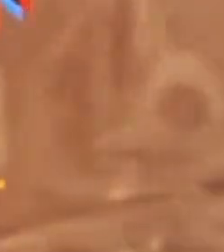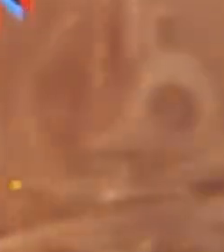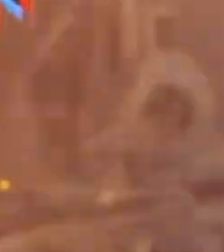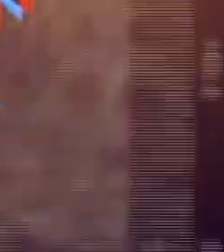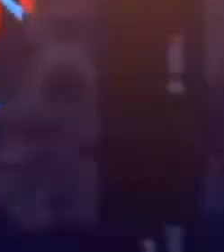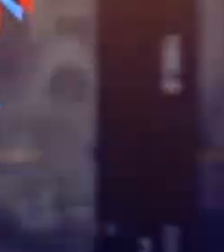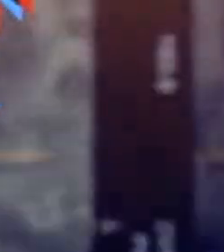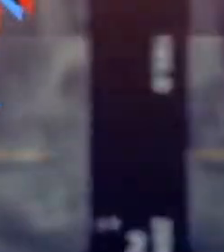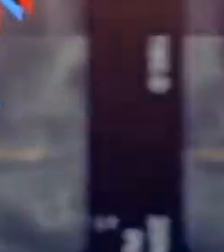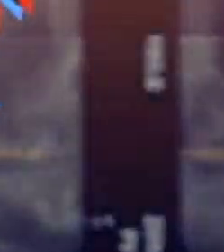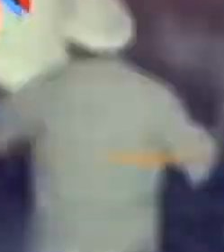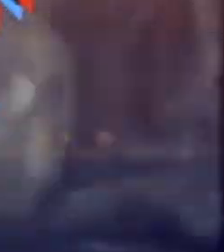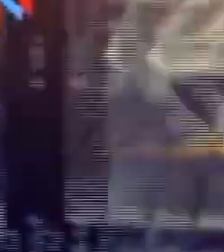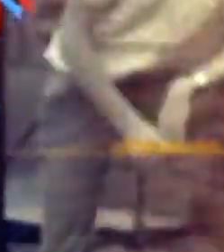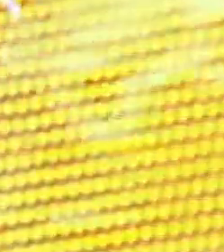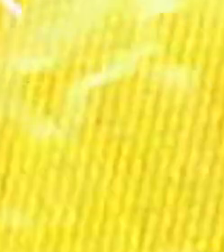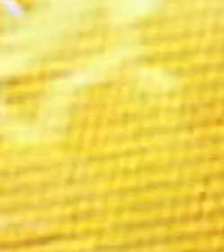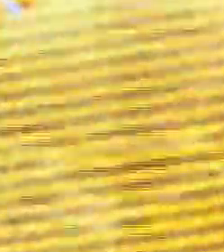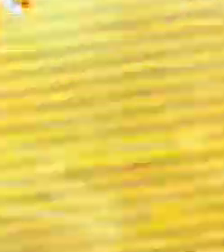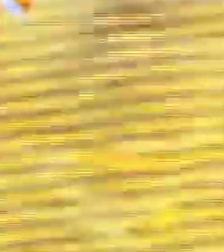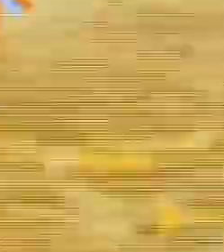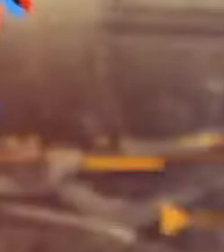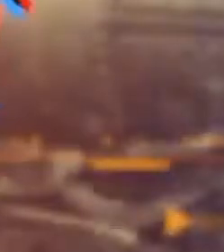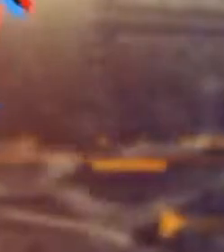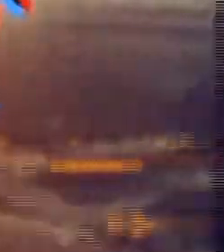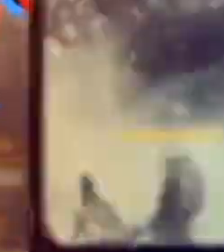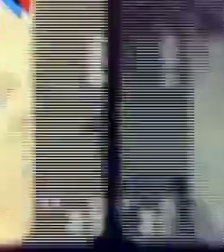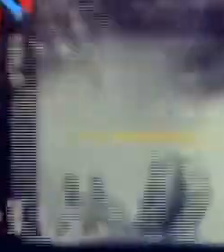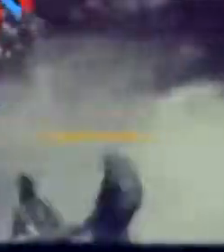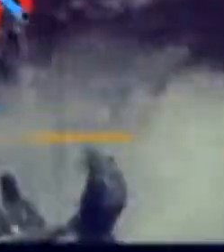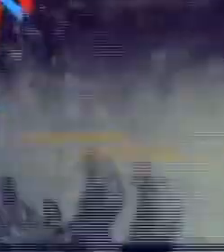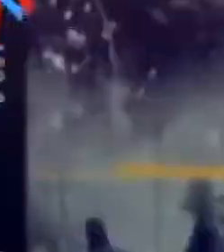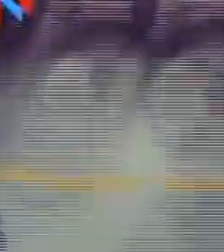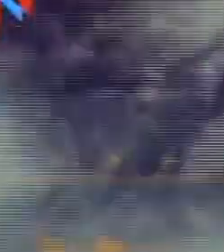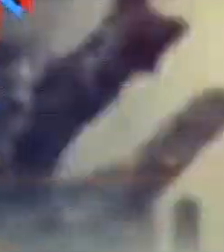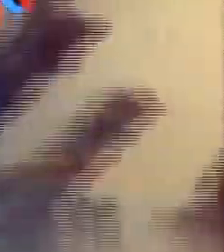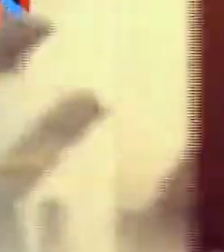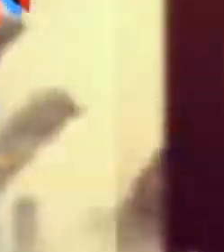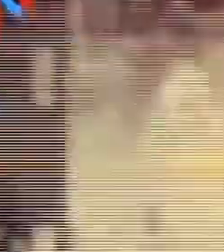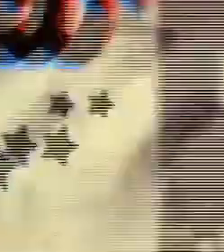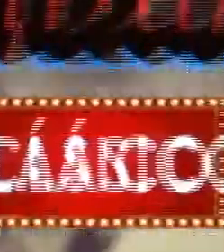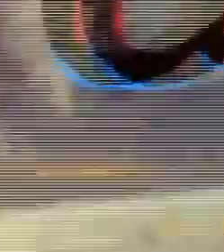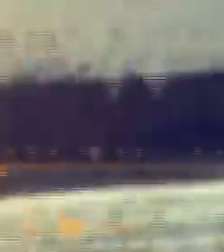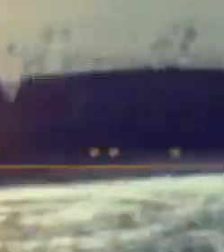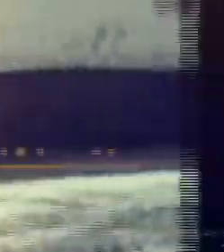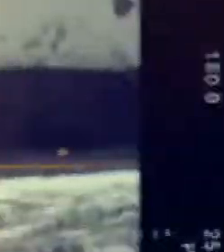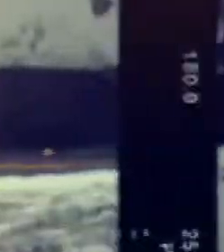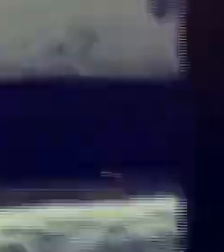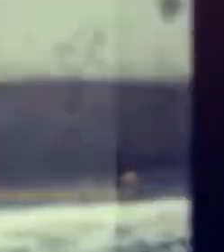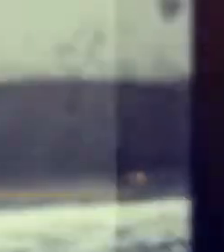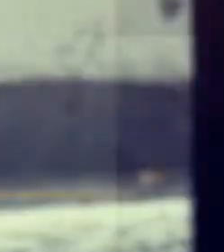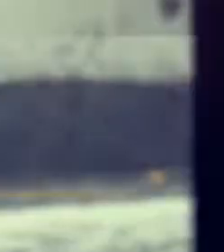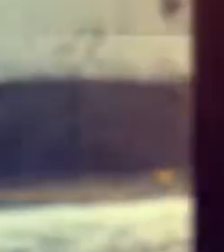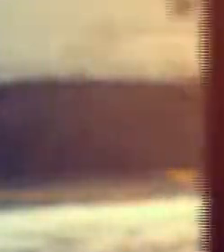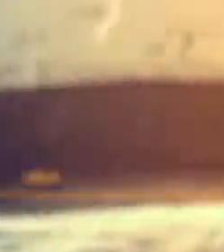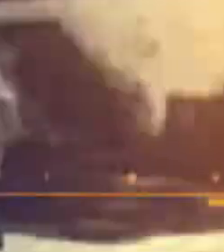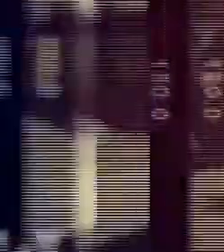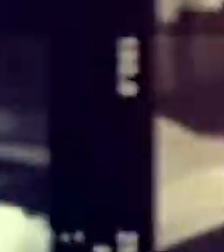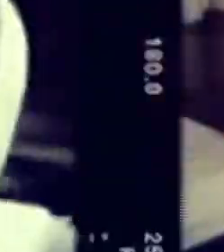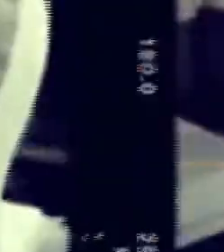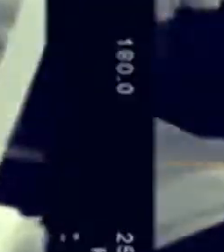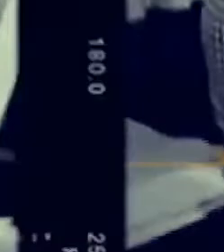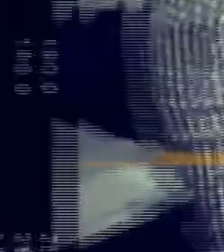Tico Clásico. Un recorrido por los primeros 60 años de producción cinematográfica nacional, el viernes 11